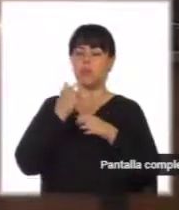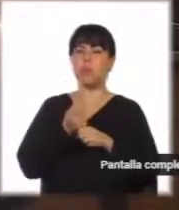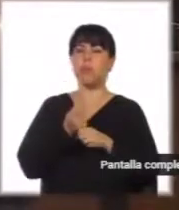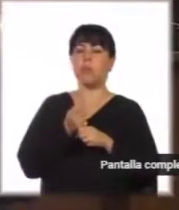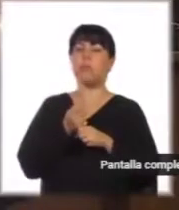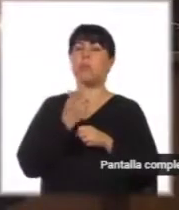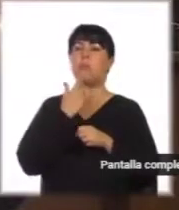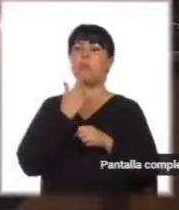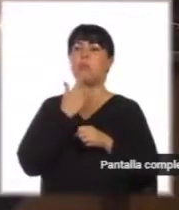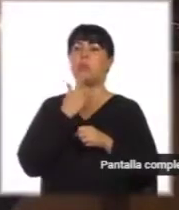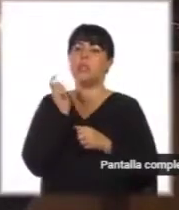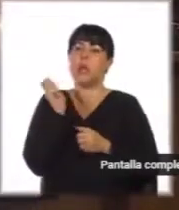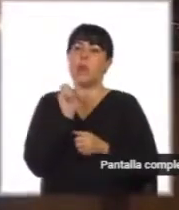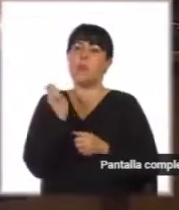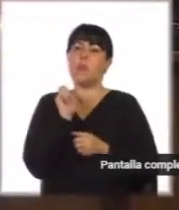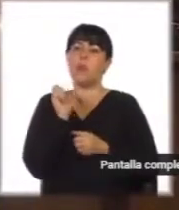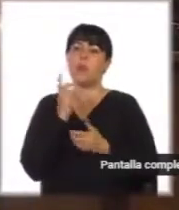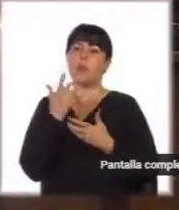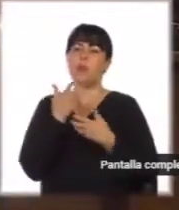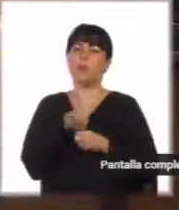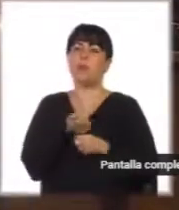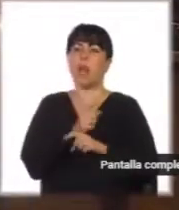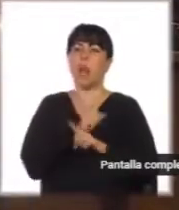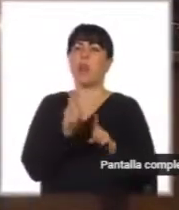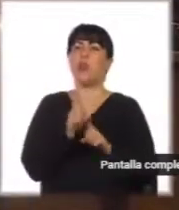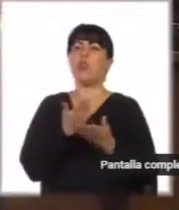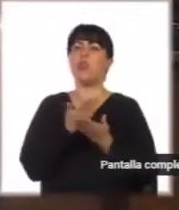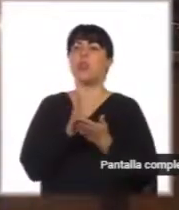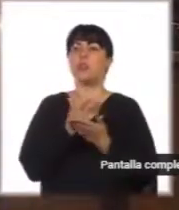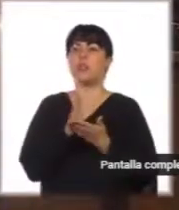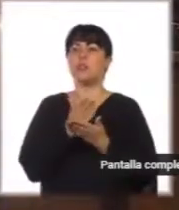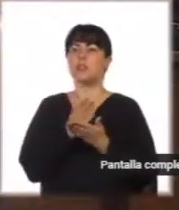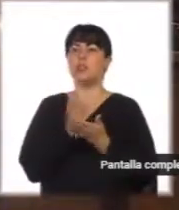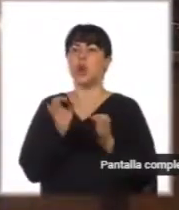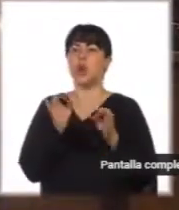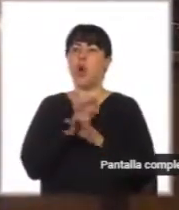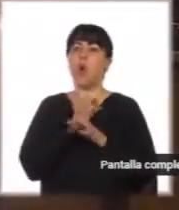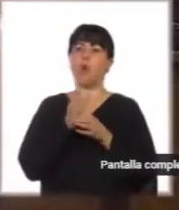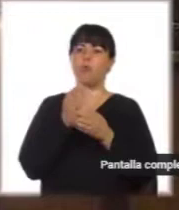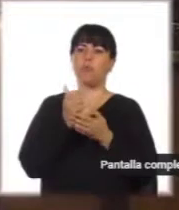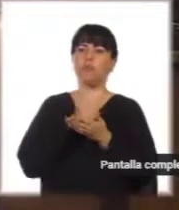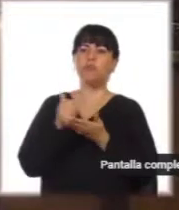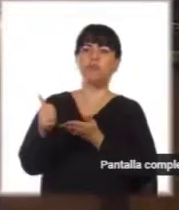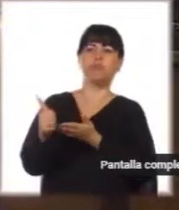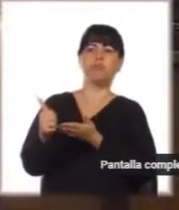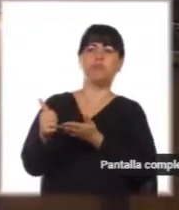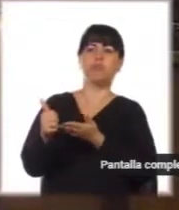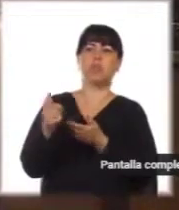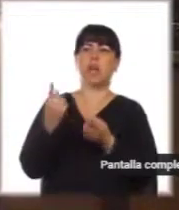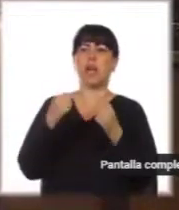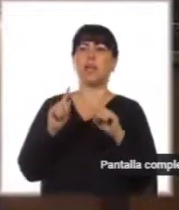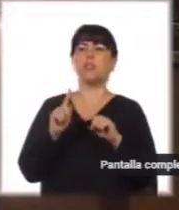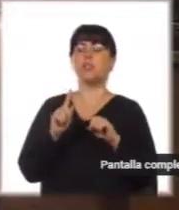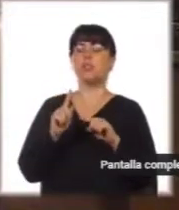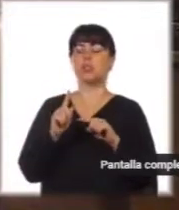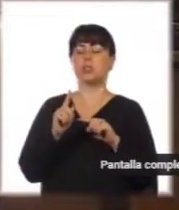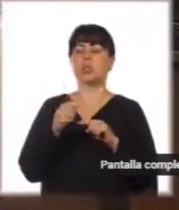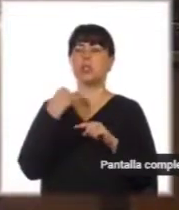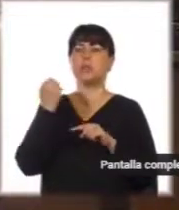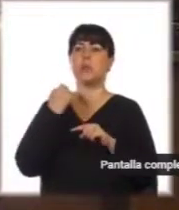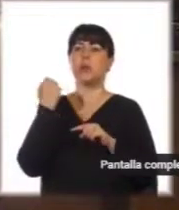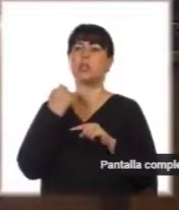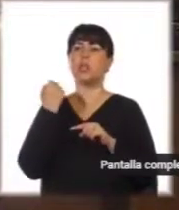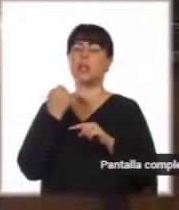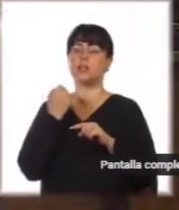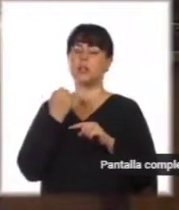permitirán la no discriminación y estigmatización. Es menester reafirmar los derechos de